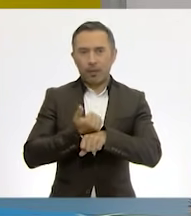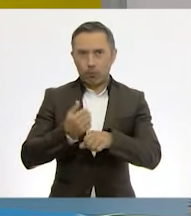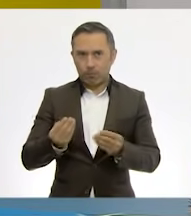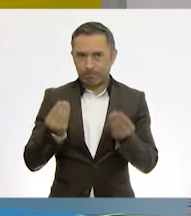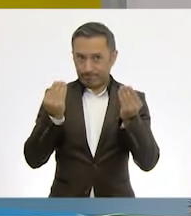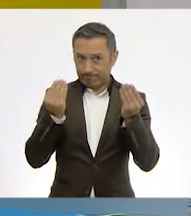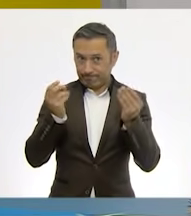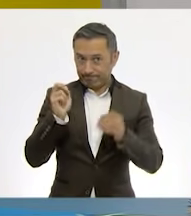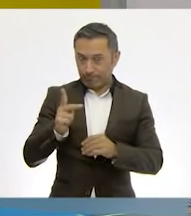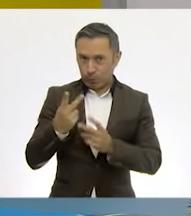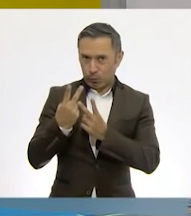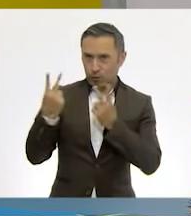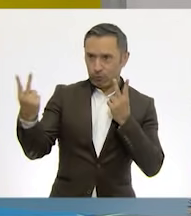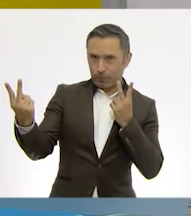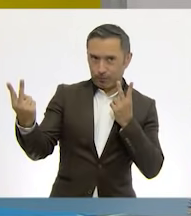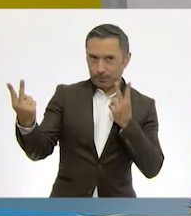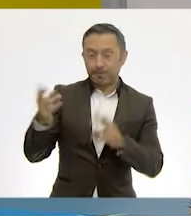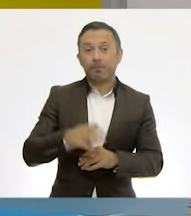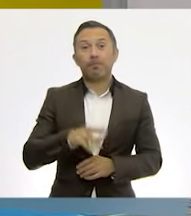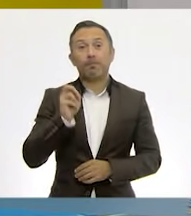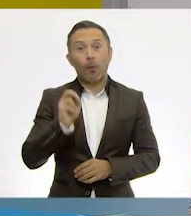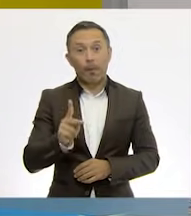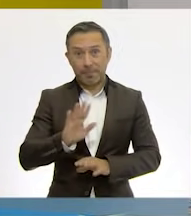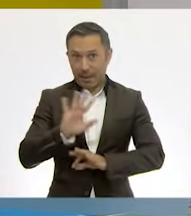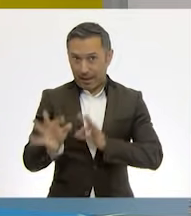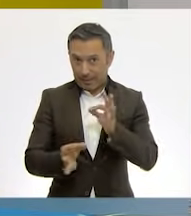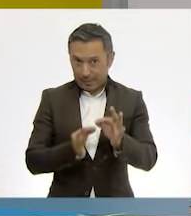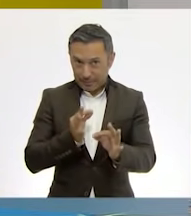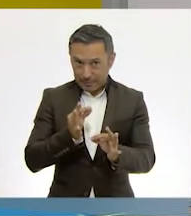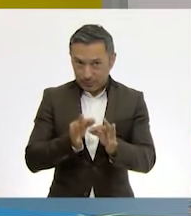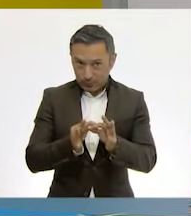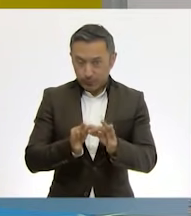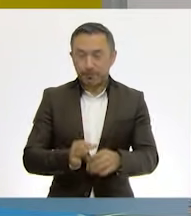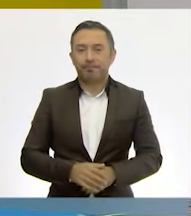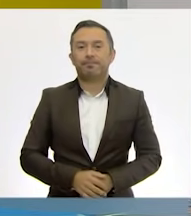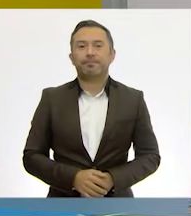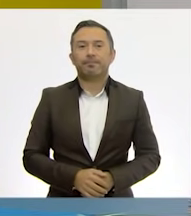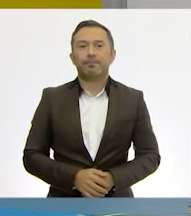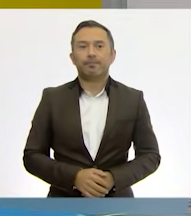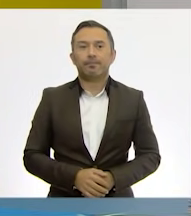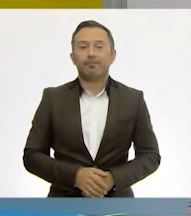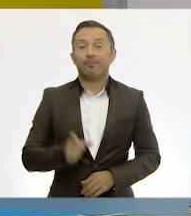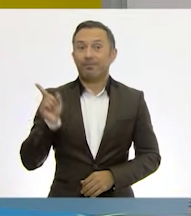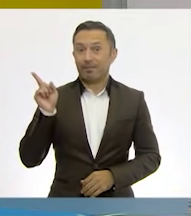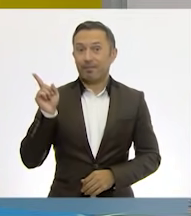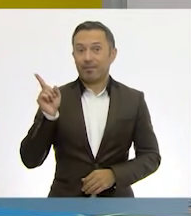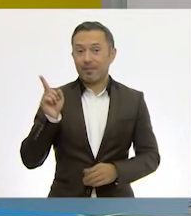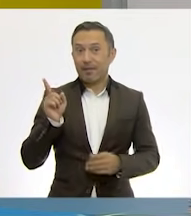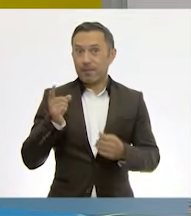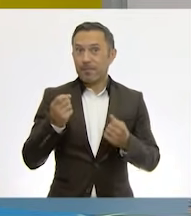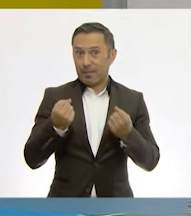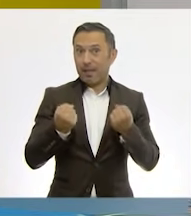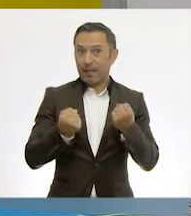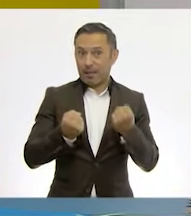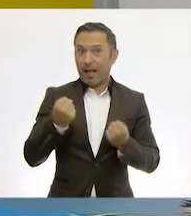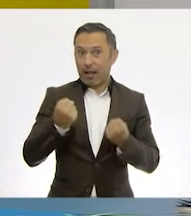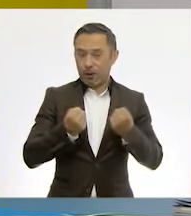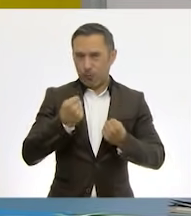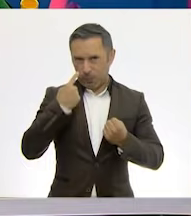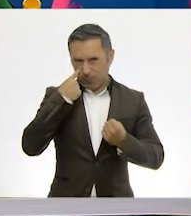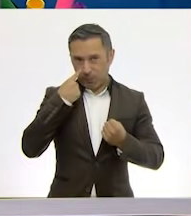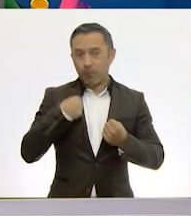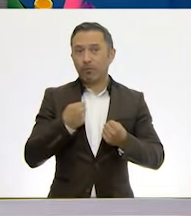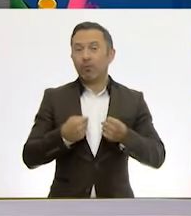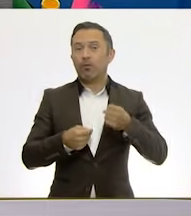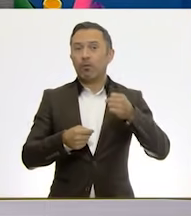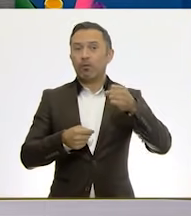Entonces, pues ya listísimos. Ahora vamos a ubicar nuestros coches para que inicie la competencia. Muy